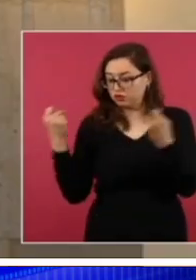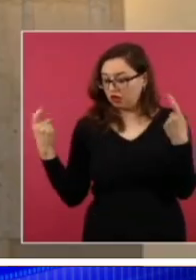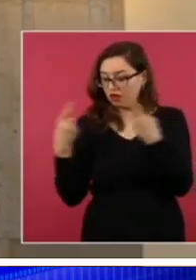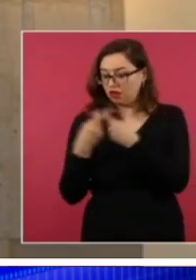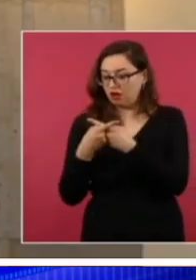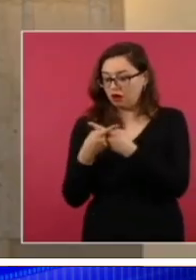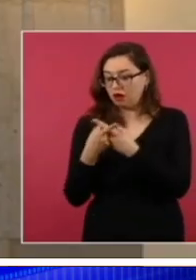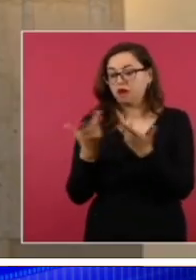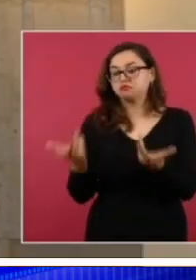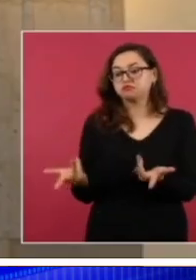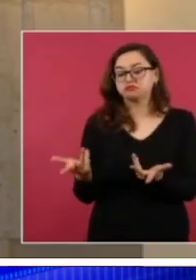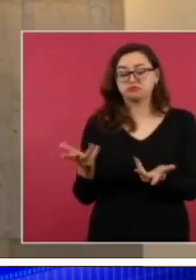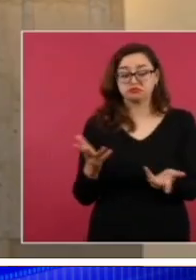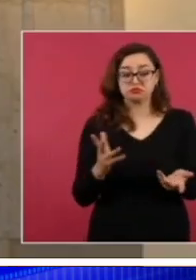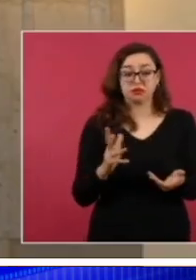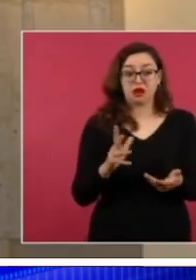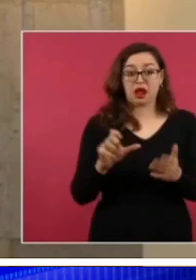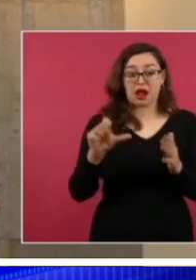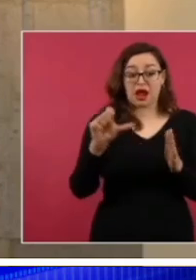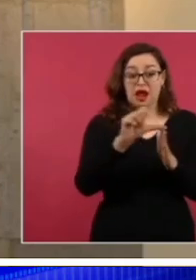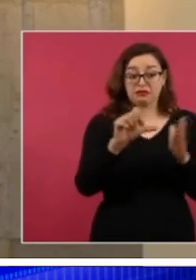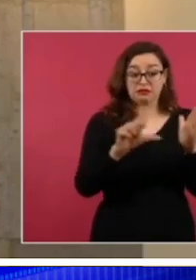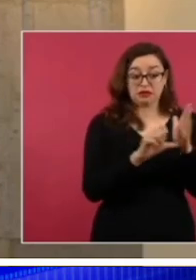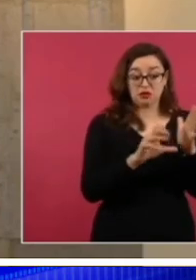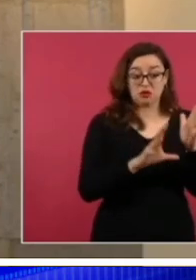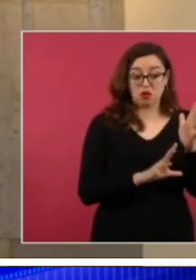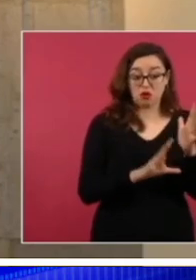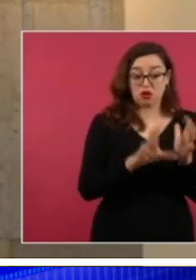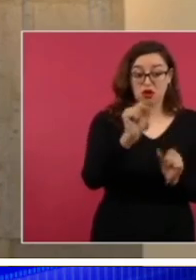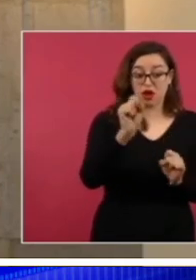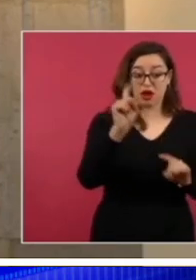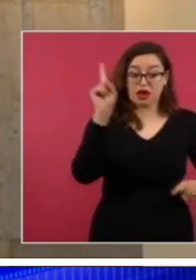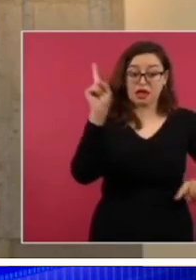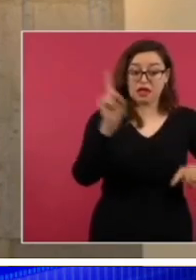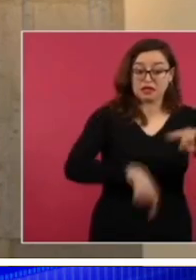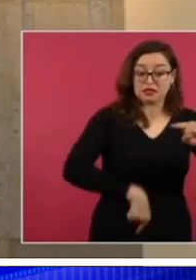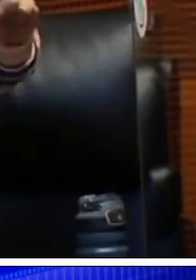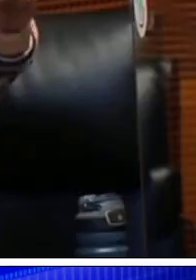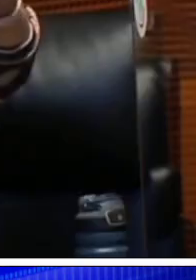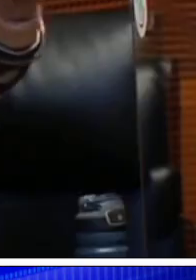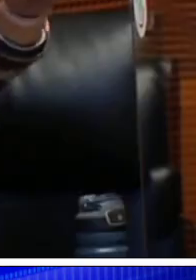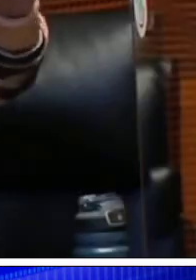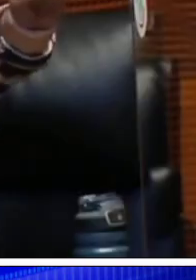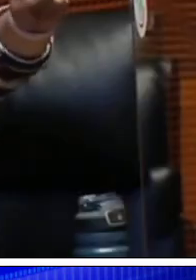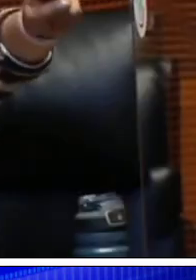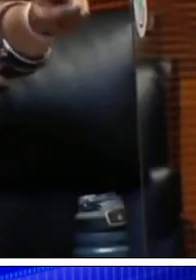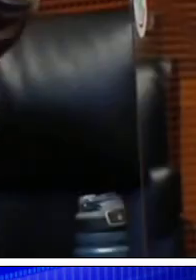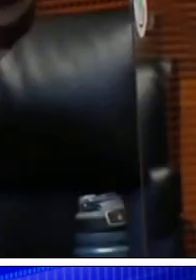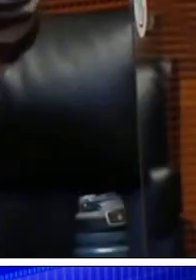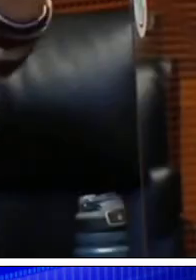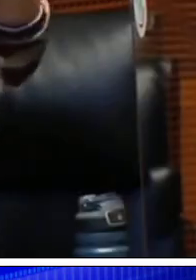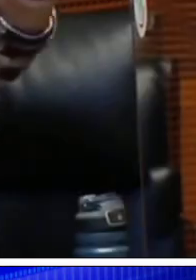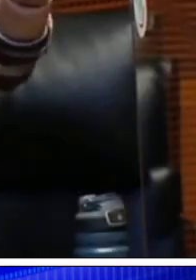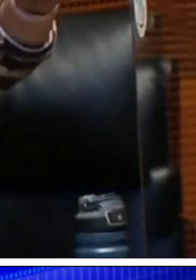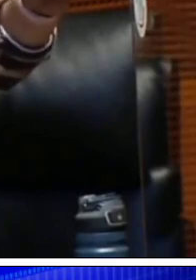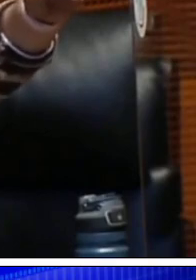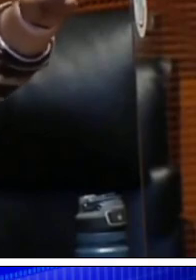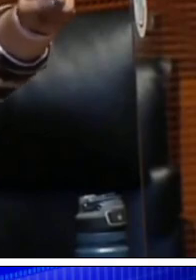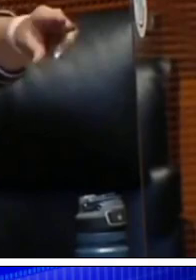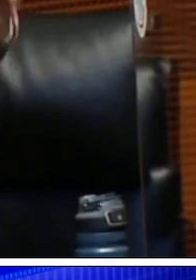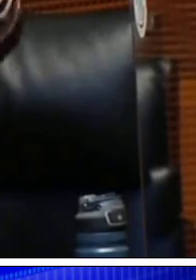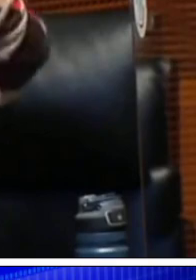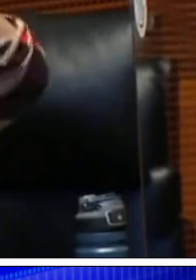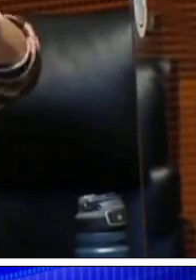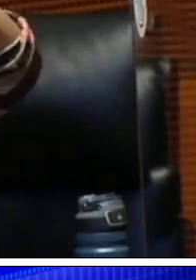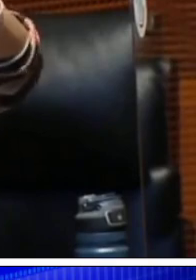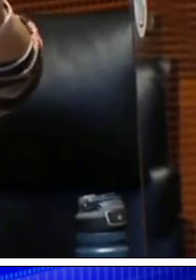cuales venimos hablando le han dado la espalda al movimiento y han decidido impulsar sus propios intereses por encima del movimiento y hoy